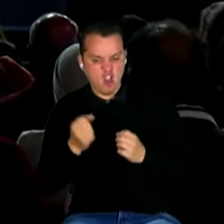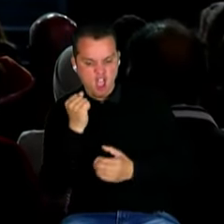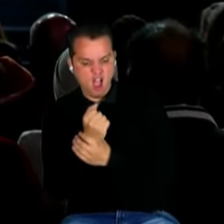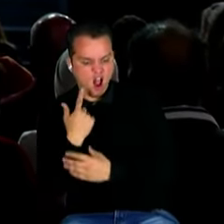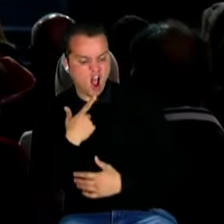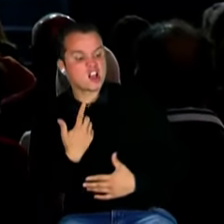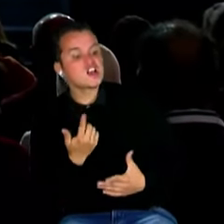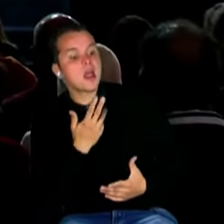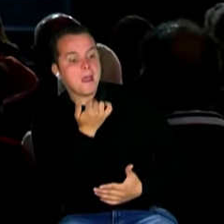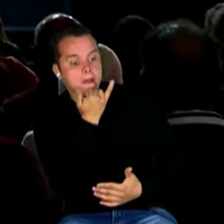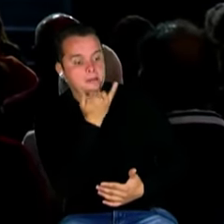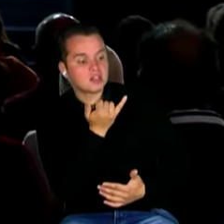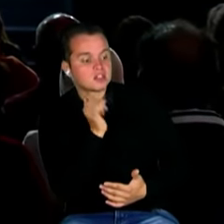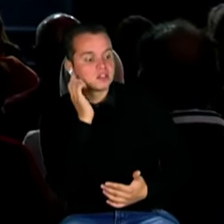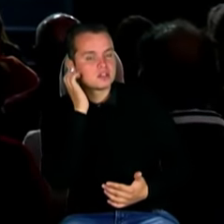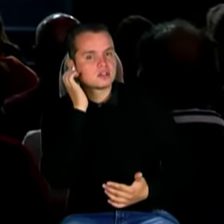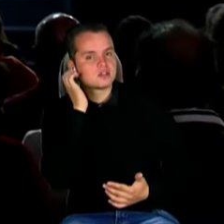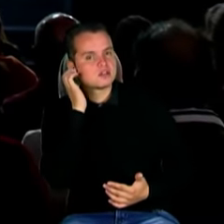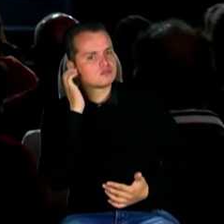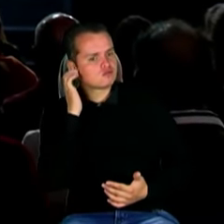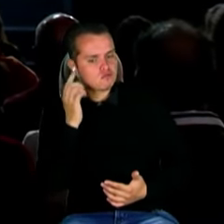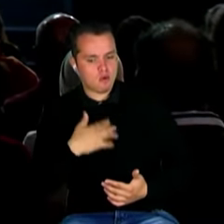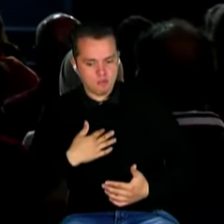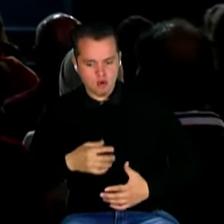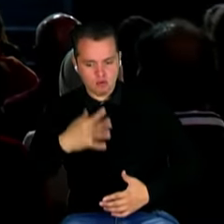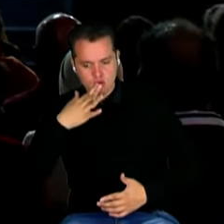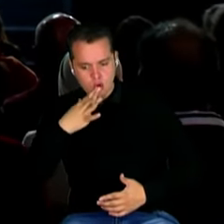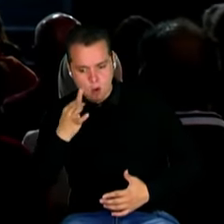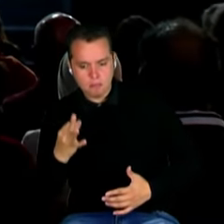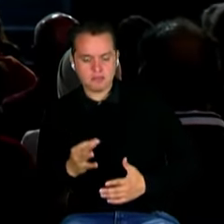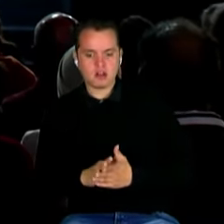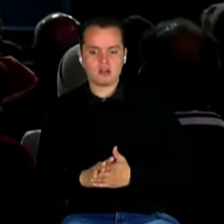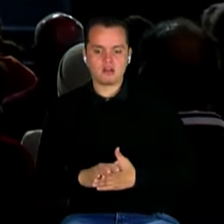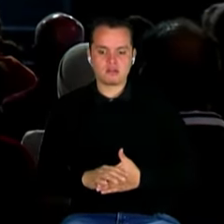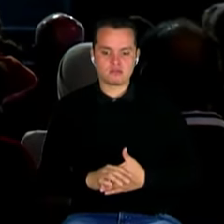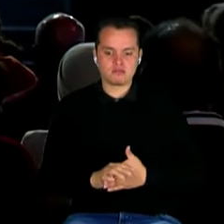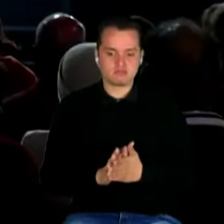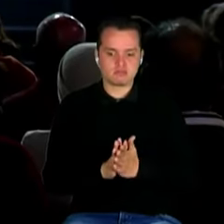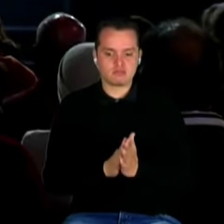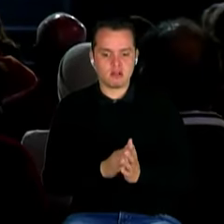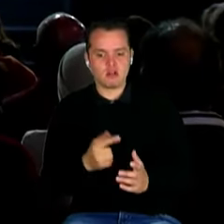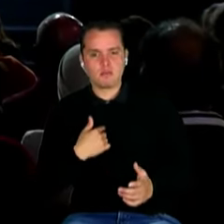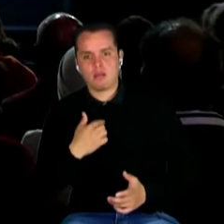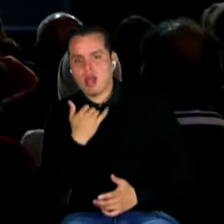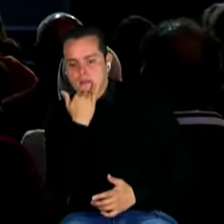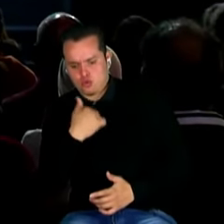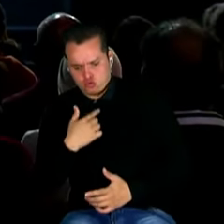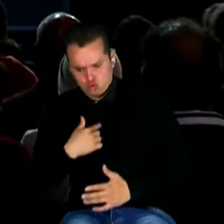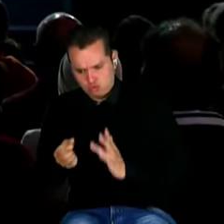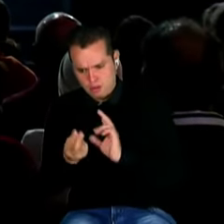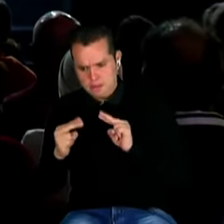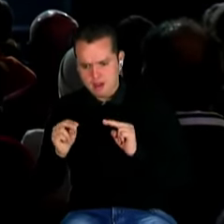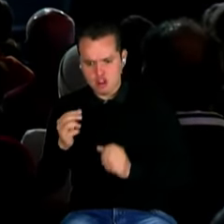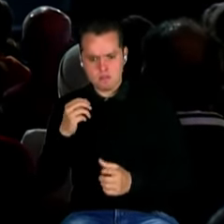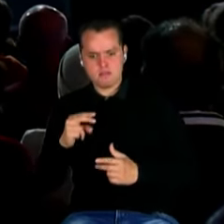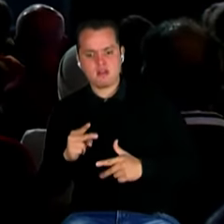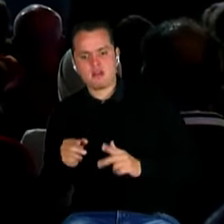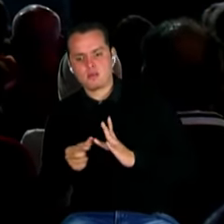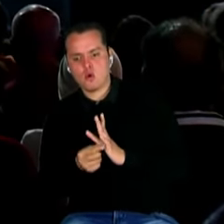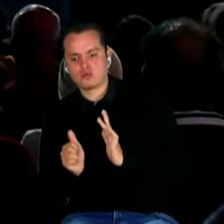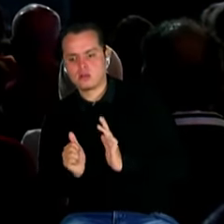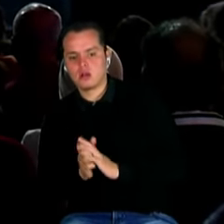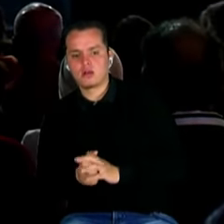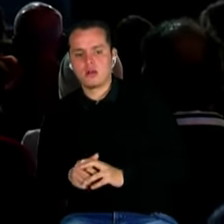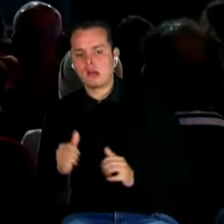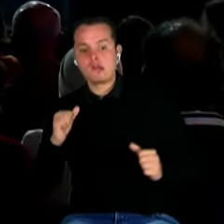ella, ¿cierto? Así como un varón, así como a mí me ha tocado muchas veces pararme por mi esposa. Bueno,